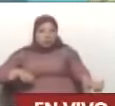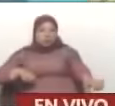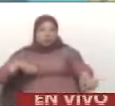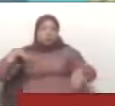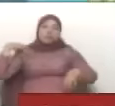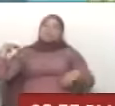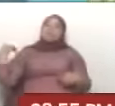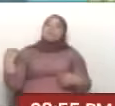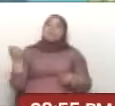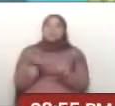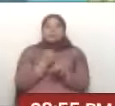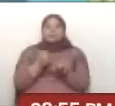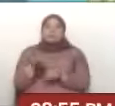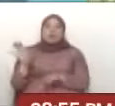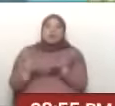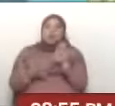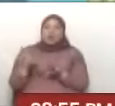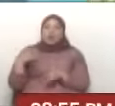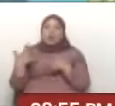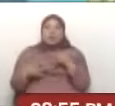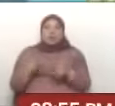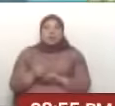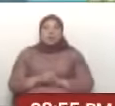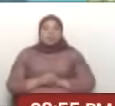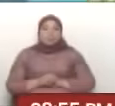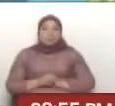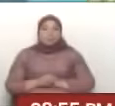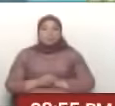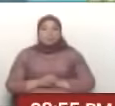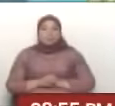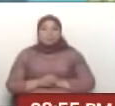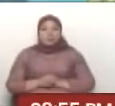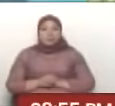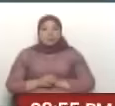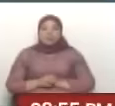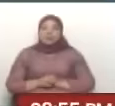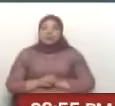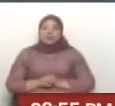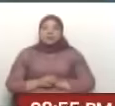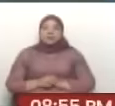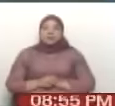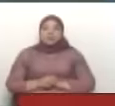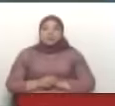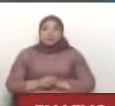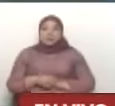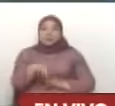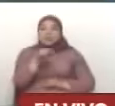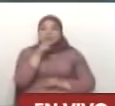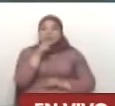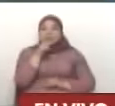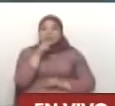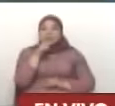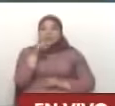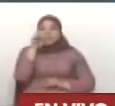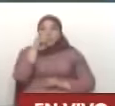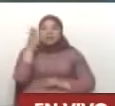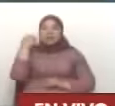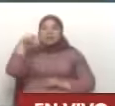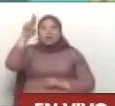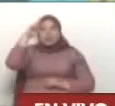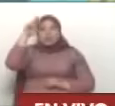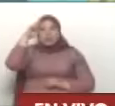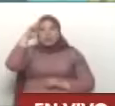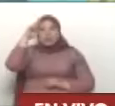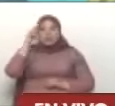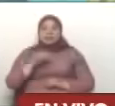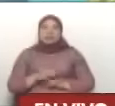que potenciar el turismo como lo están haciendo. Tengan esa ecuación, Allí en su mente, aquí, en